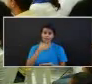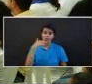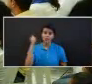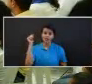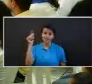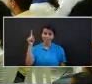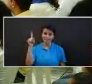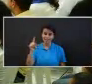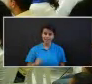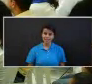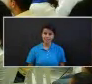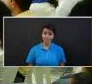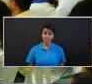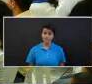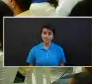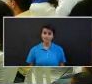Él.